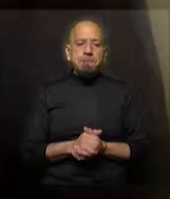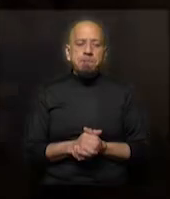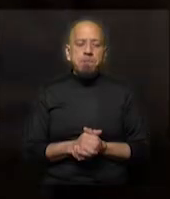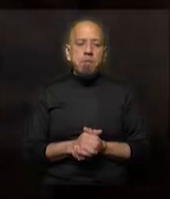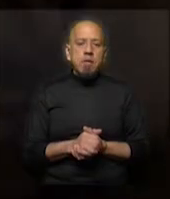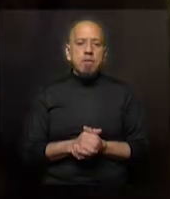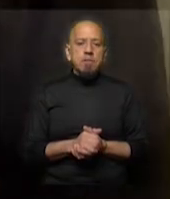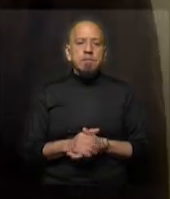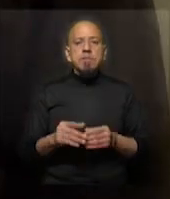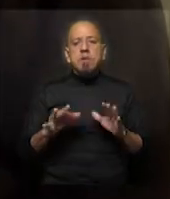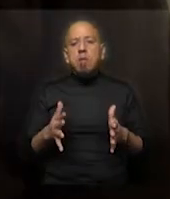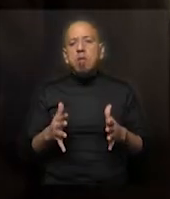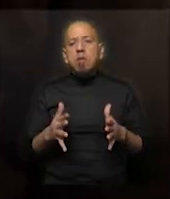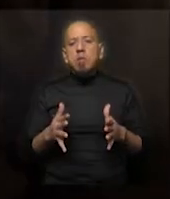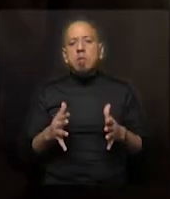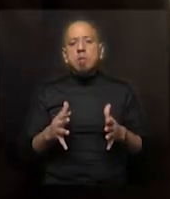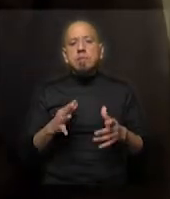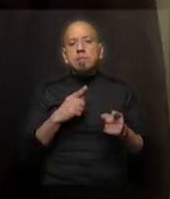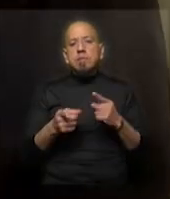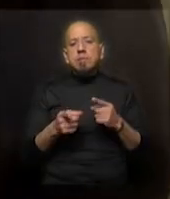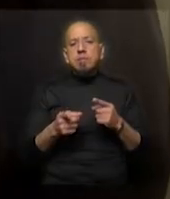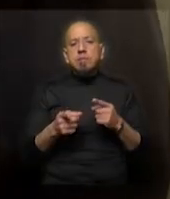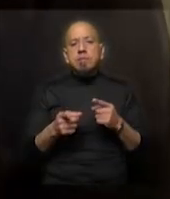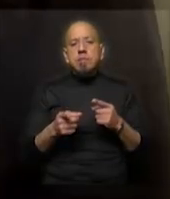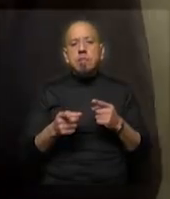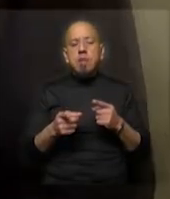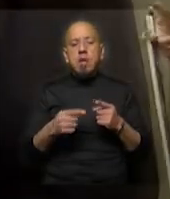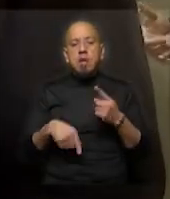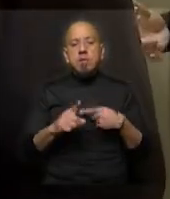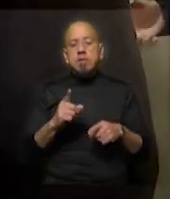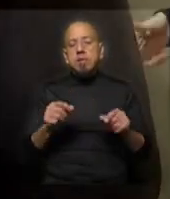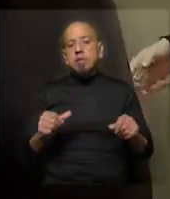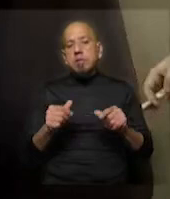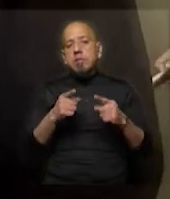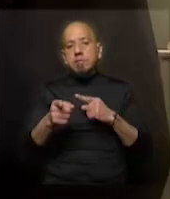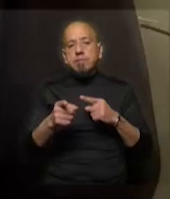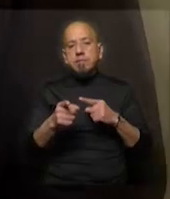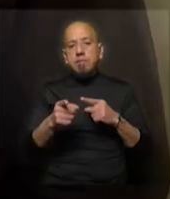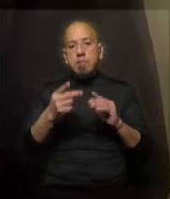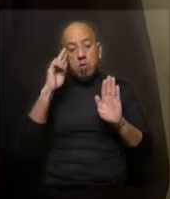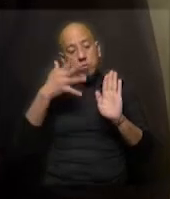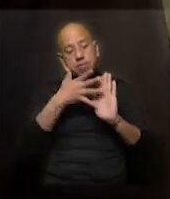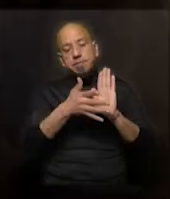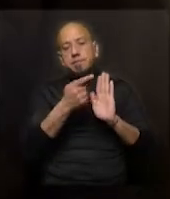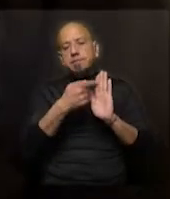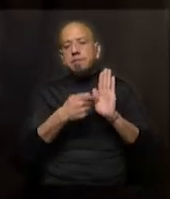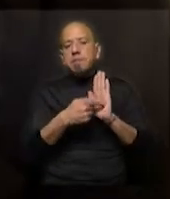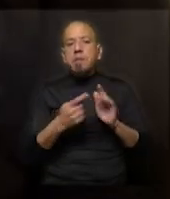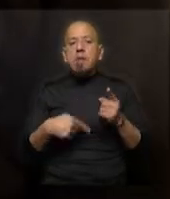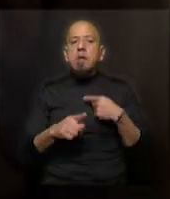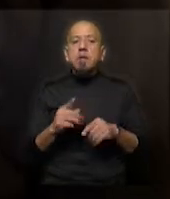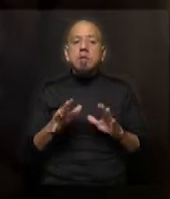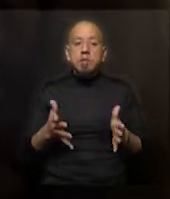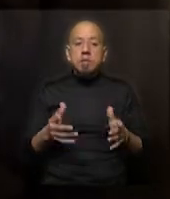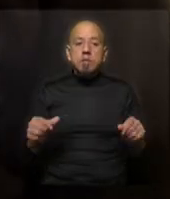y bueno y cómo se siente estábamos hablando al inicio de la nota que estaban como bueno tocaron en el interior del país hace unos meses pero como que están